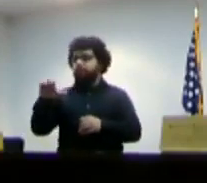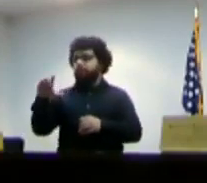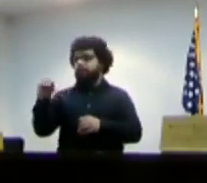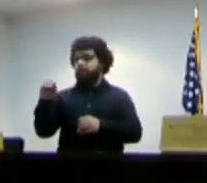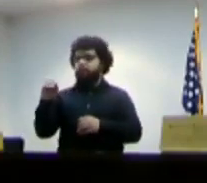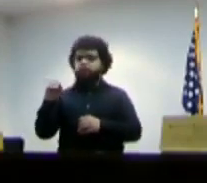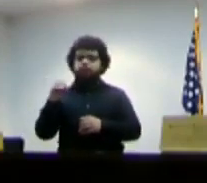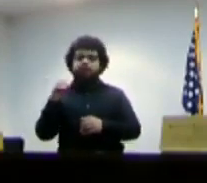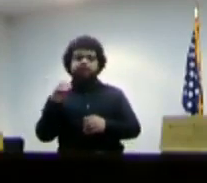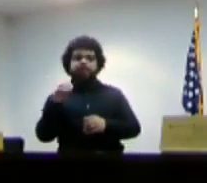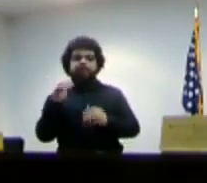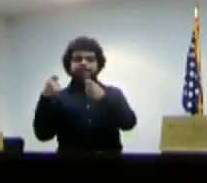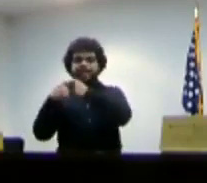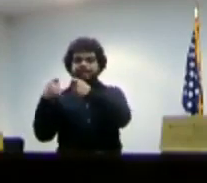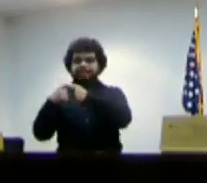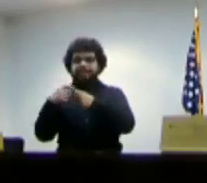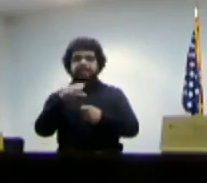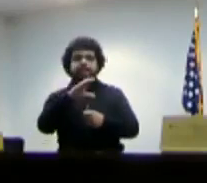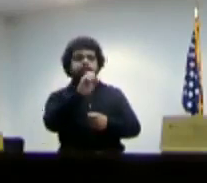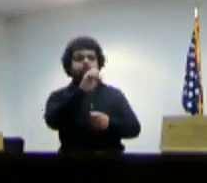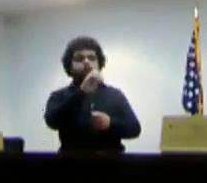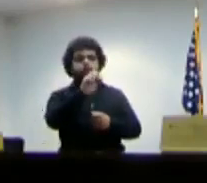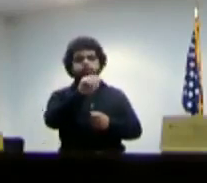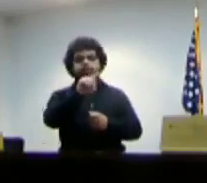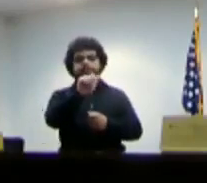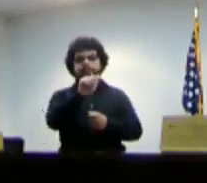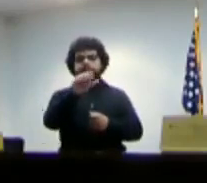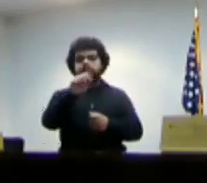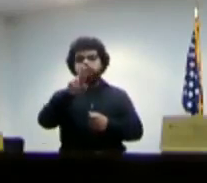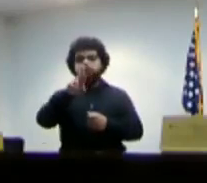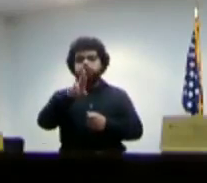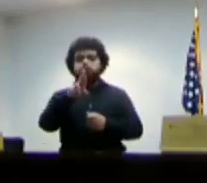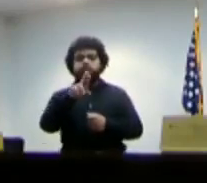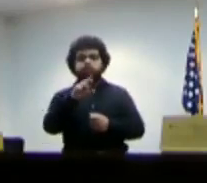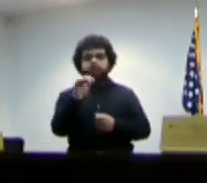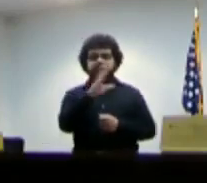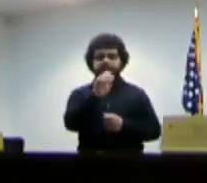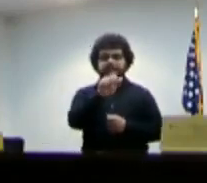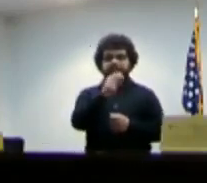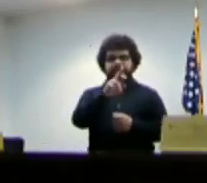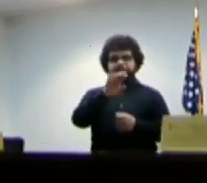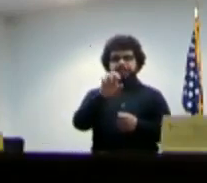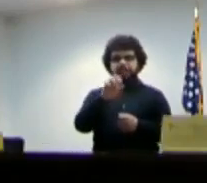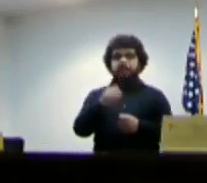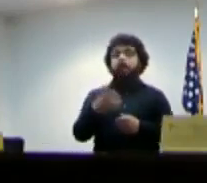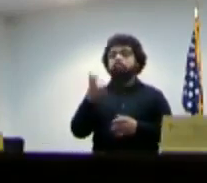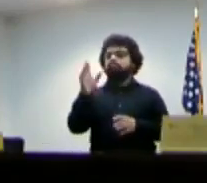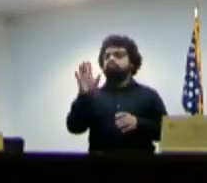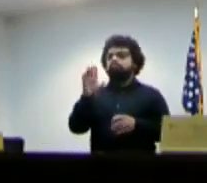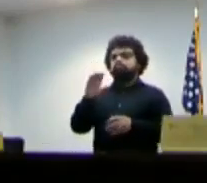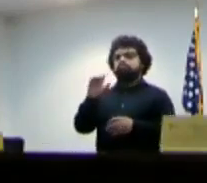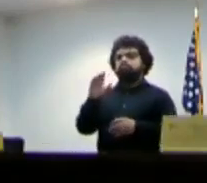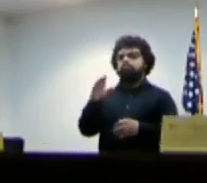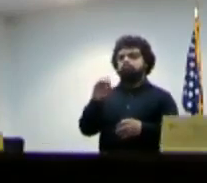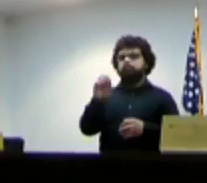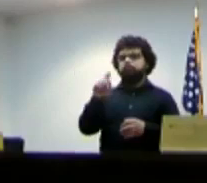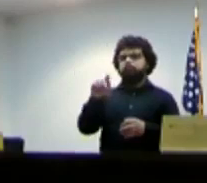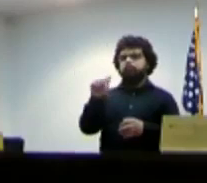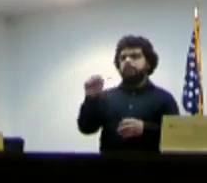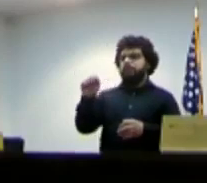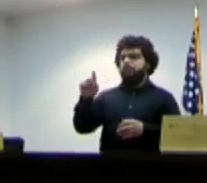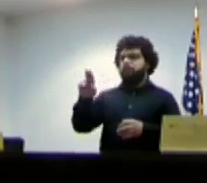Azul y Aguirre son las unidades que regulan frecuencia. ¿Y la 6 de Costa Azul no se afectó por un sopetazo de Luma o fue por otra causa?